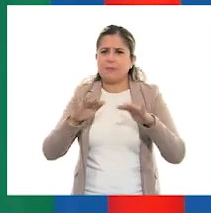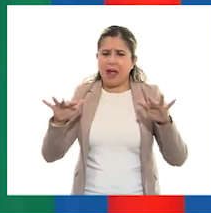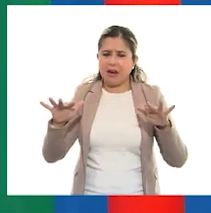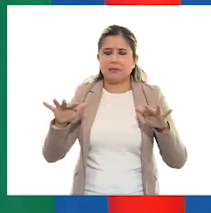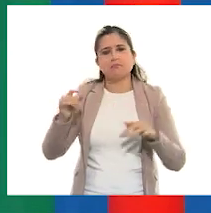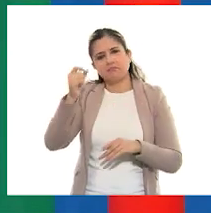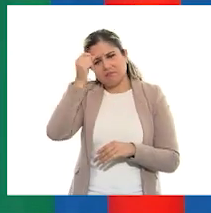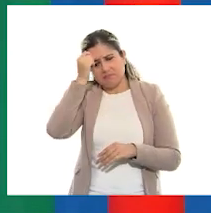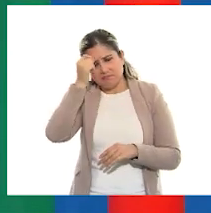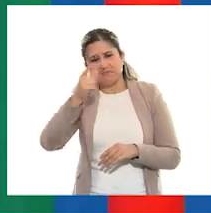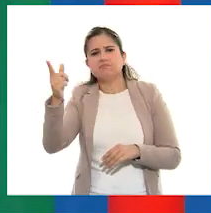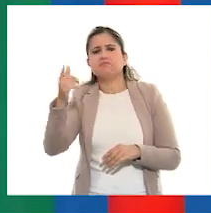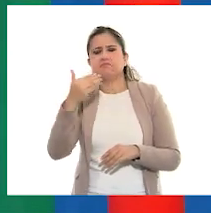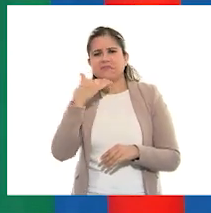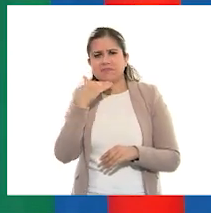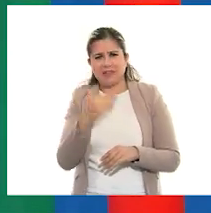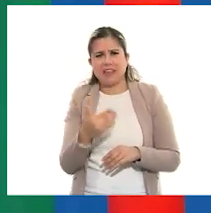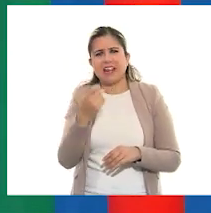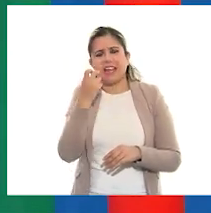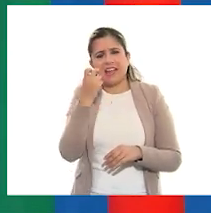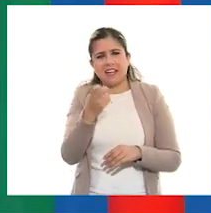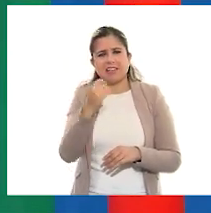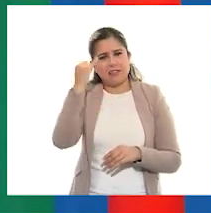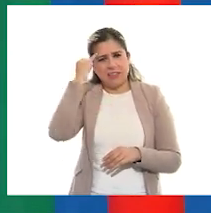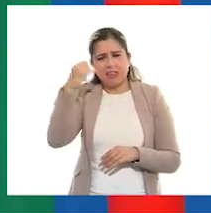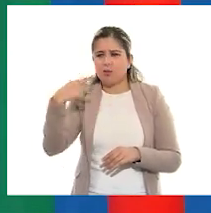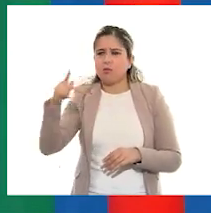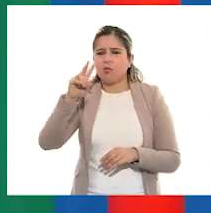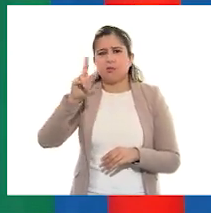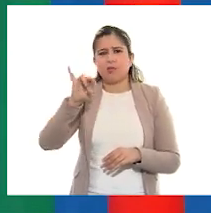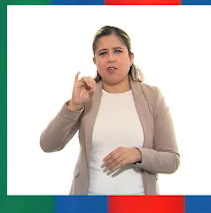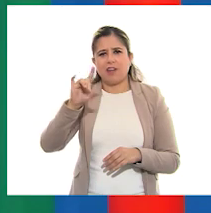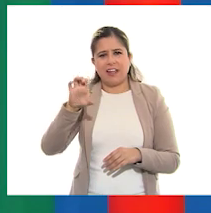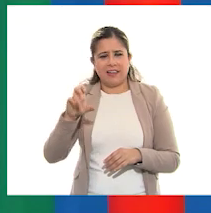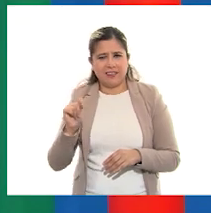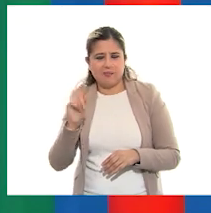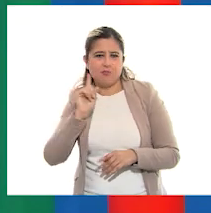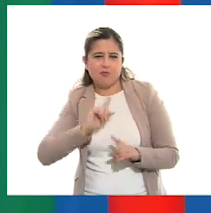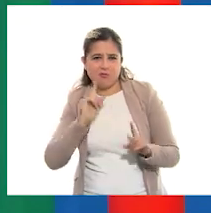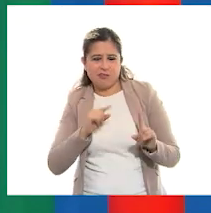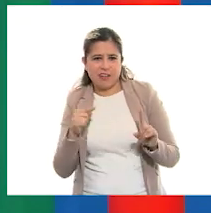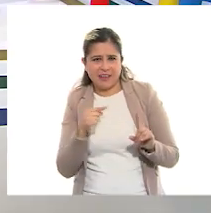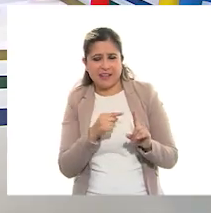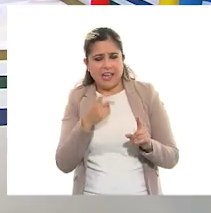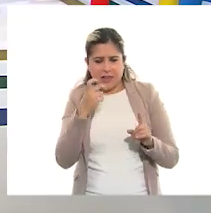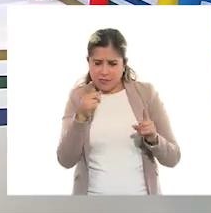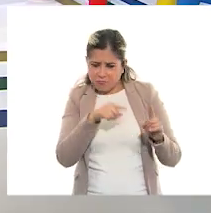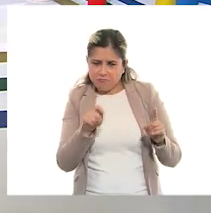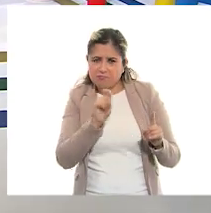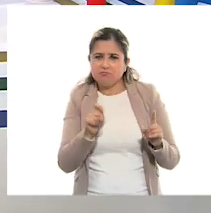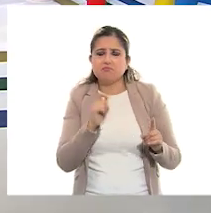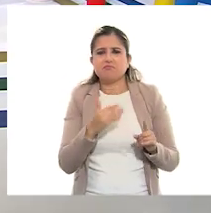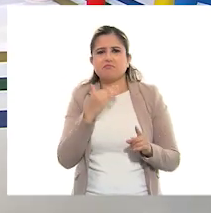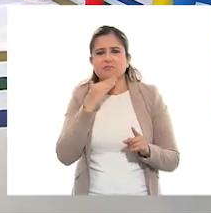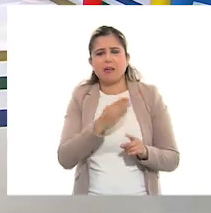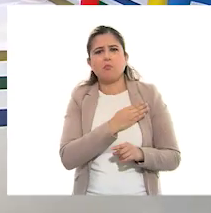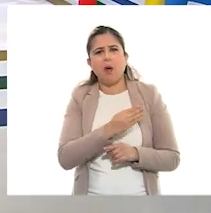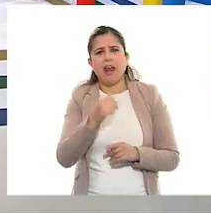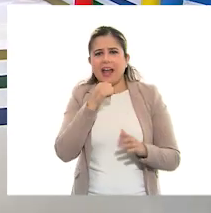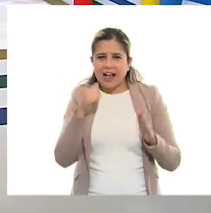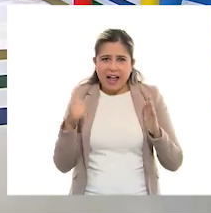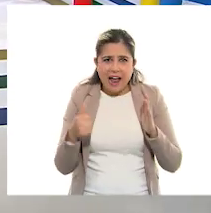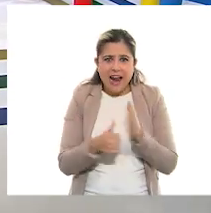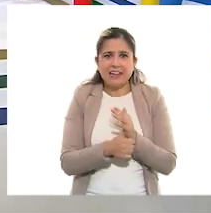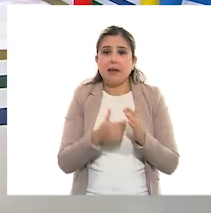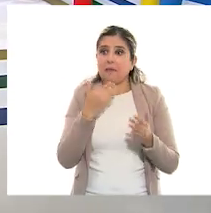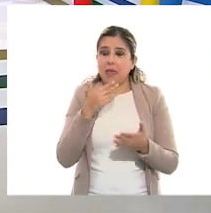ingenioso. Me gusta, eso había sido idea de Violet. Es un acrónimo, me dijo. Es una buena carta, muy